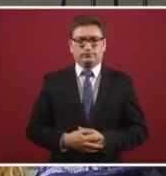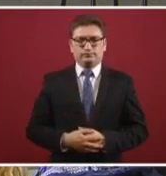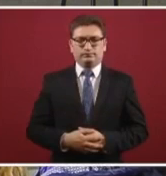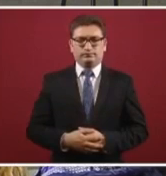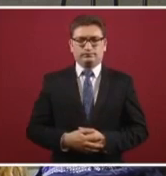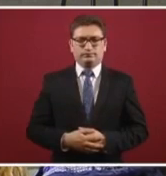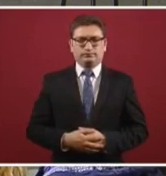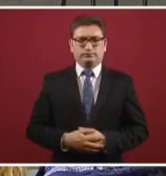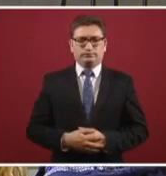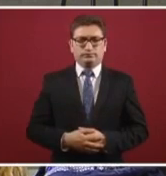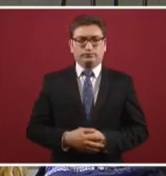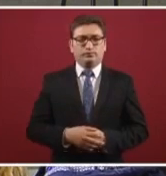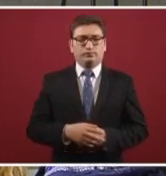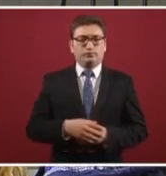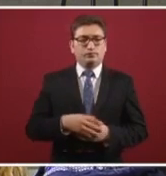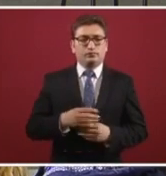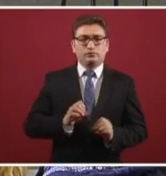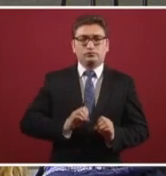hay impunidad